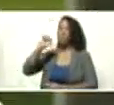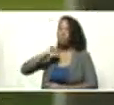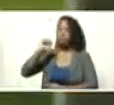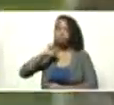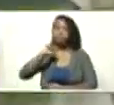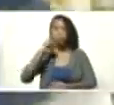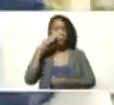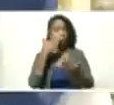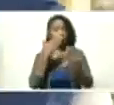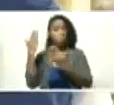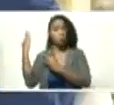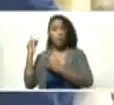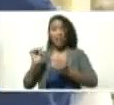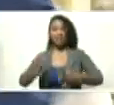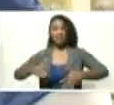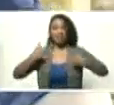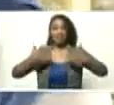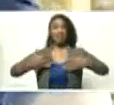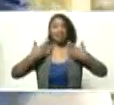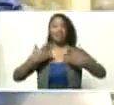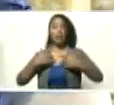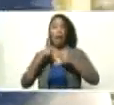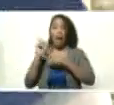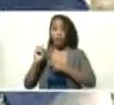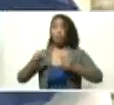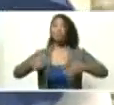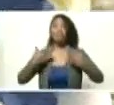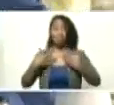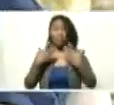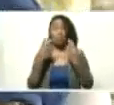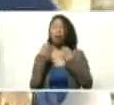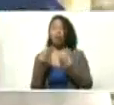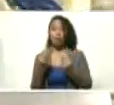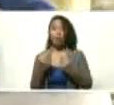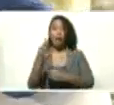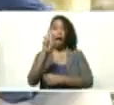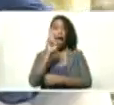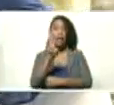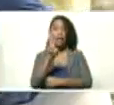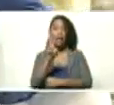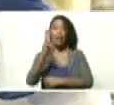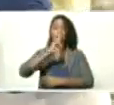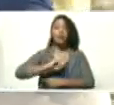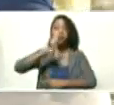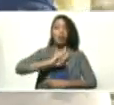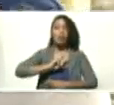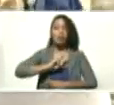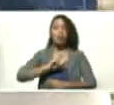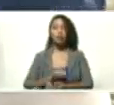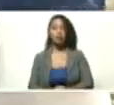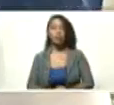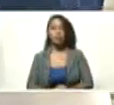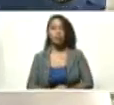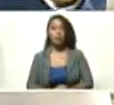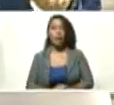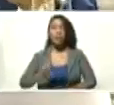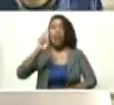Ernesto. Ernesto se emociona. Es que esto emociona mucho. La R de la resistencia. De